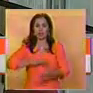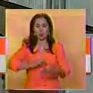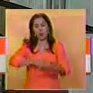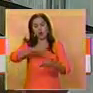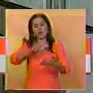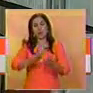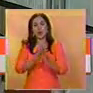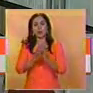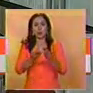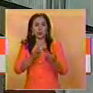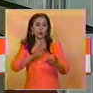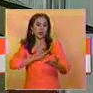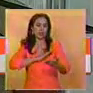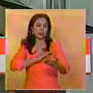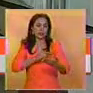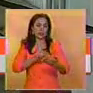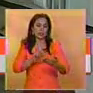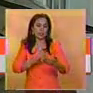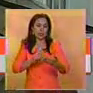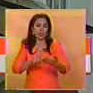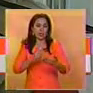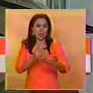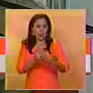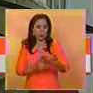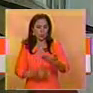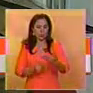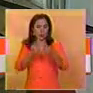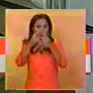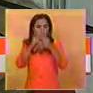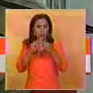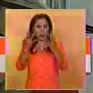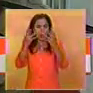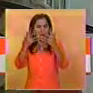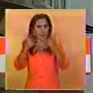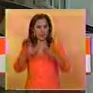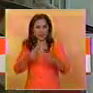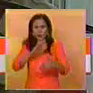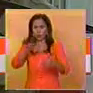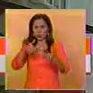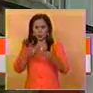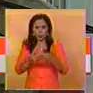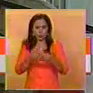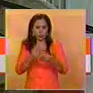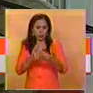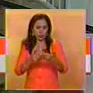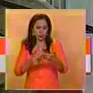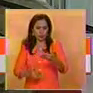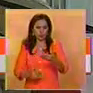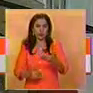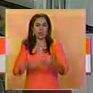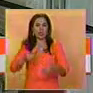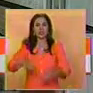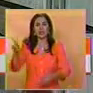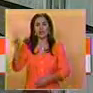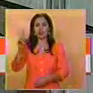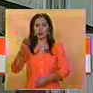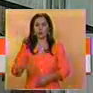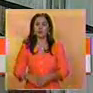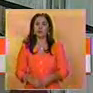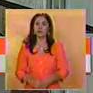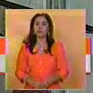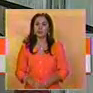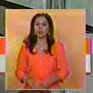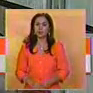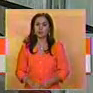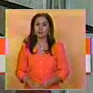un libro que contiene el registro contable de todas las reservas incorporadas en nuestro país.